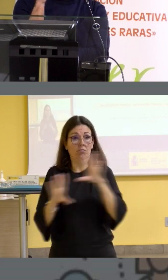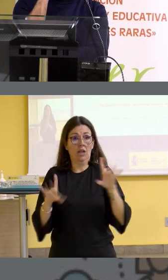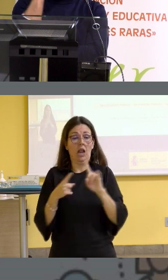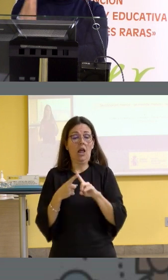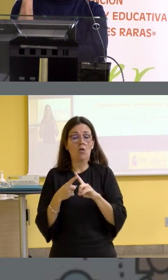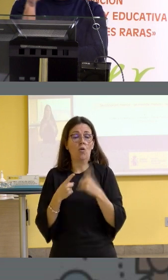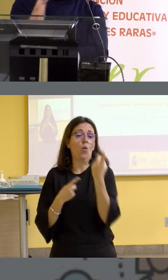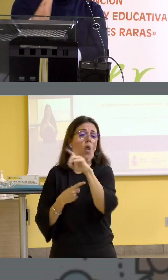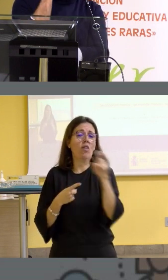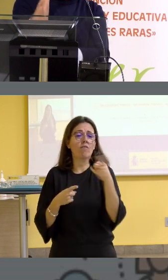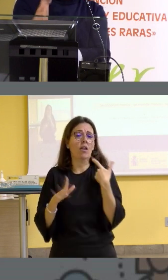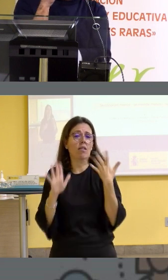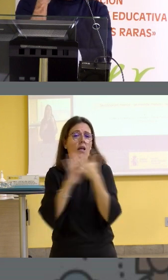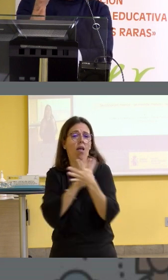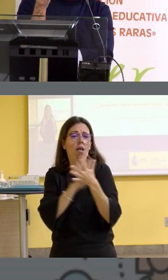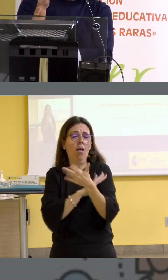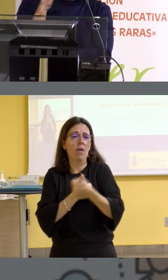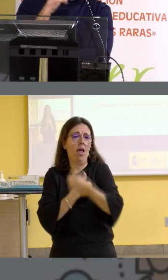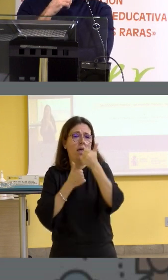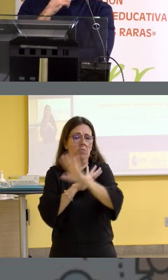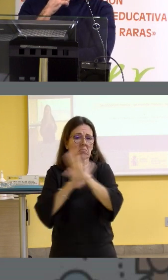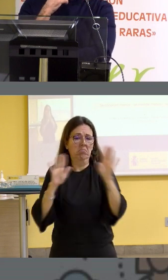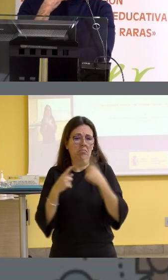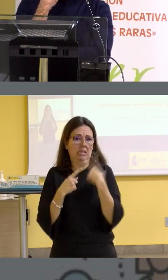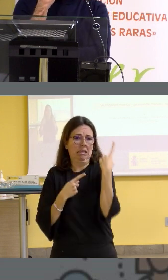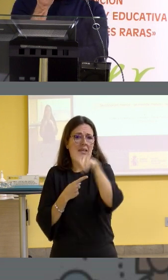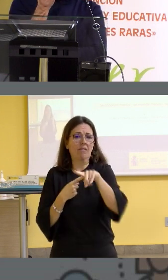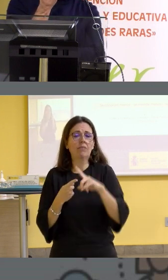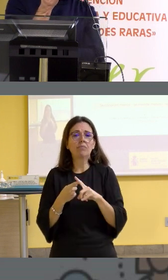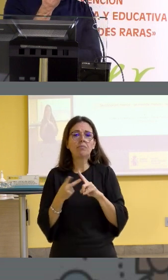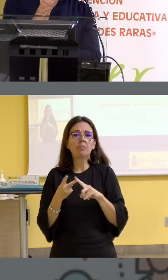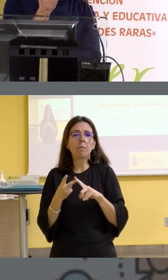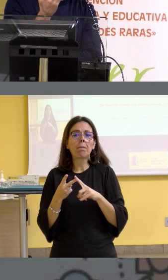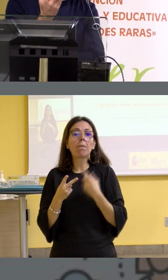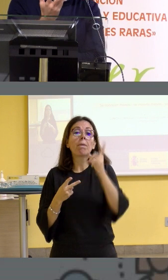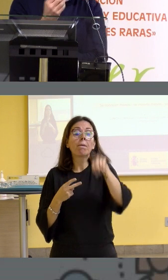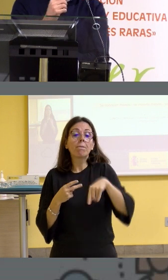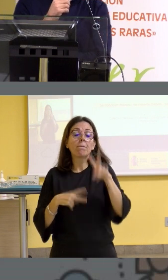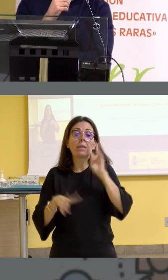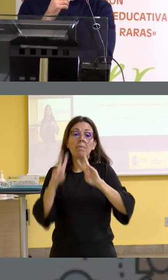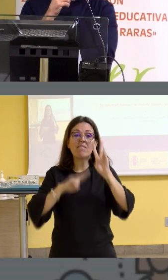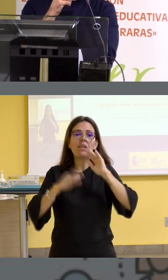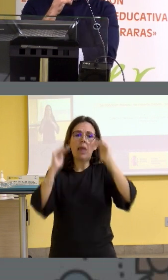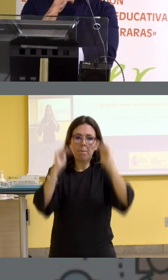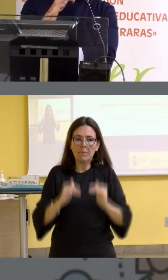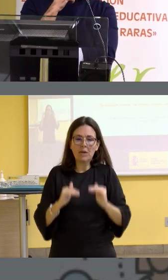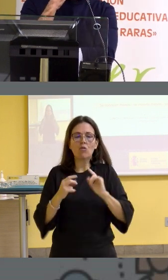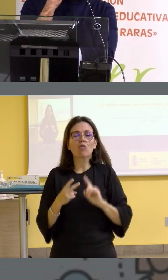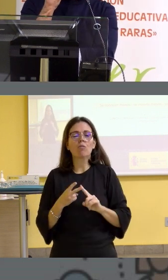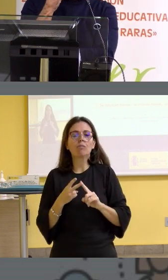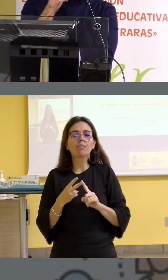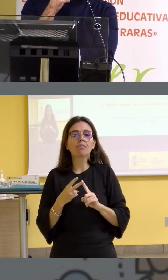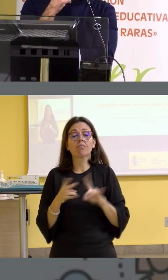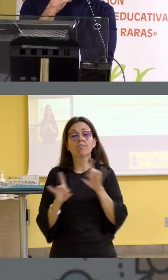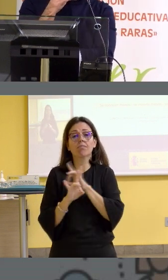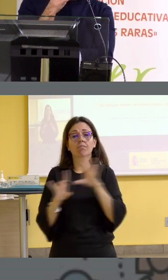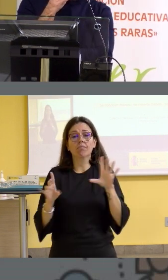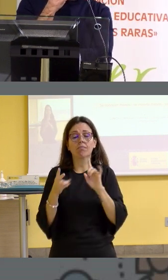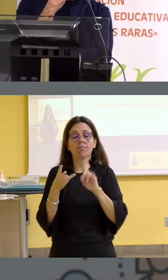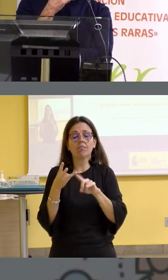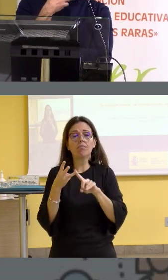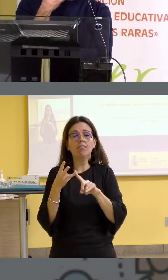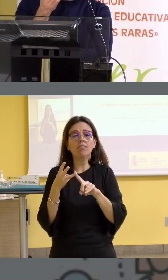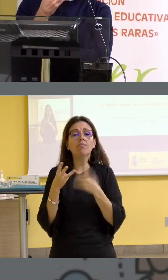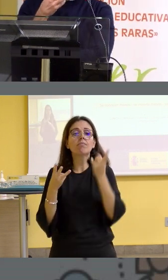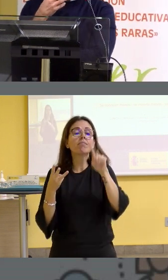no hace falta hacer muchas ecuaciones para saberlo. Tienen menos visibilidad y, por supuesto,